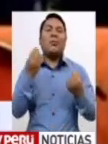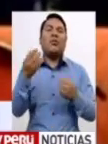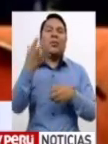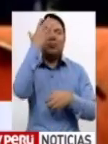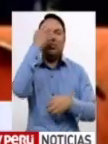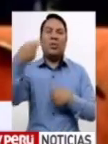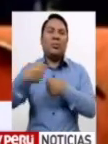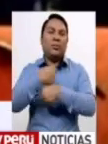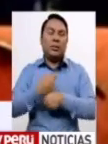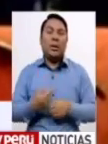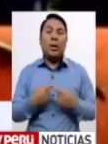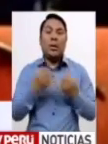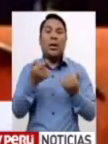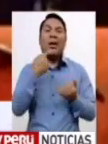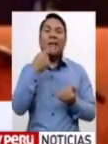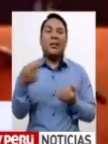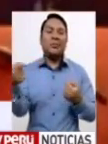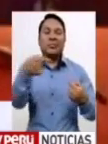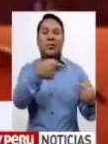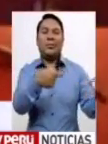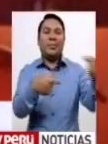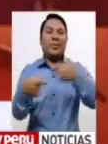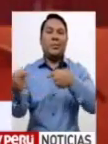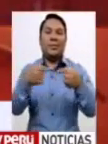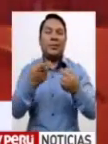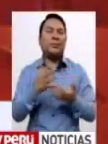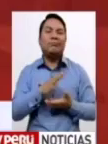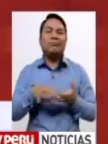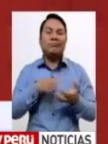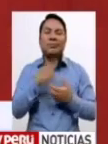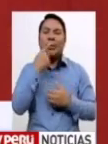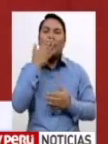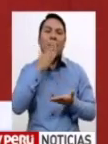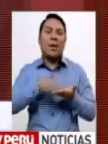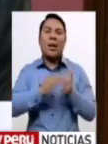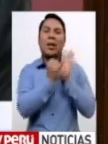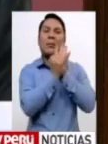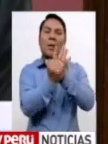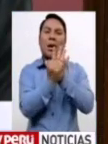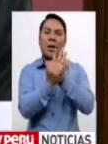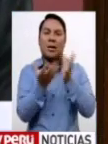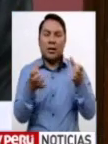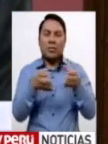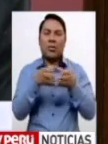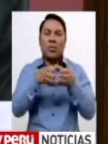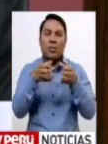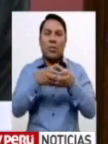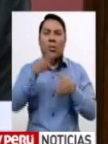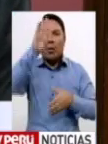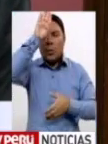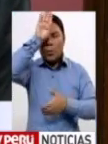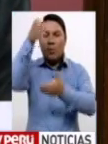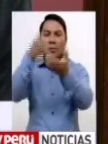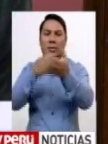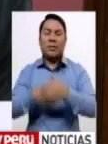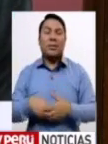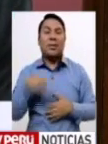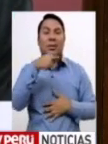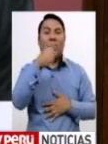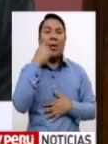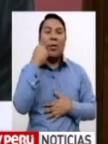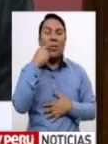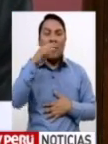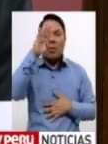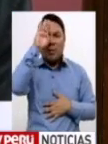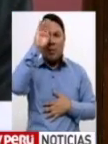está destruyendo la sesquicentenaria imagen de los bomberos. Como Rafael Calvo, que no es bombero, haya salido